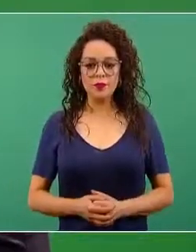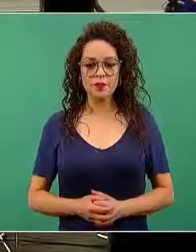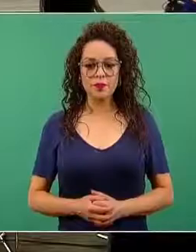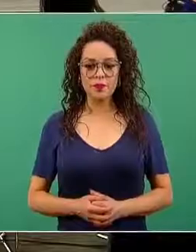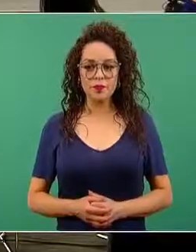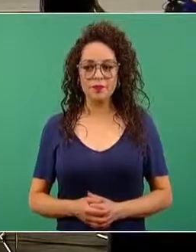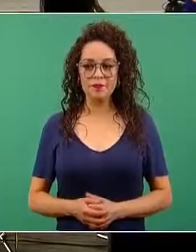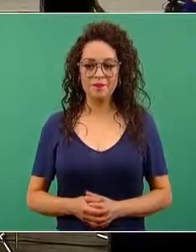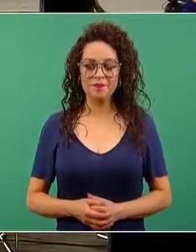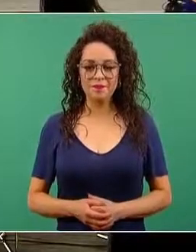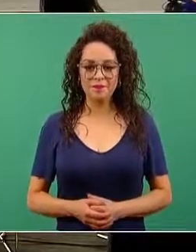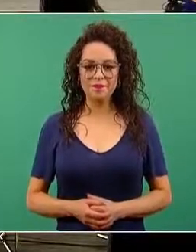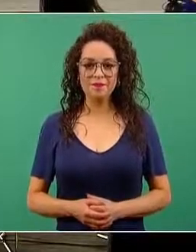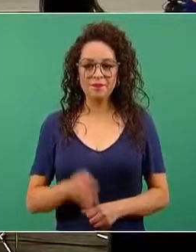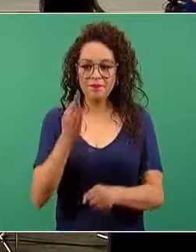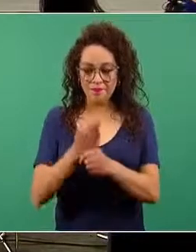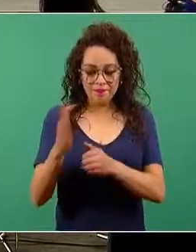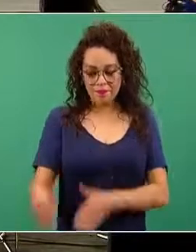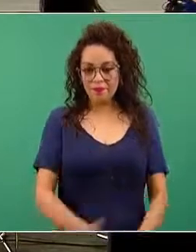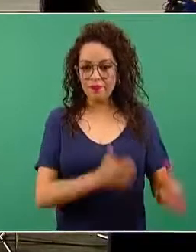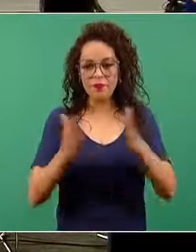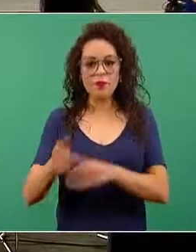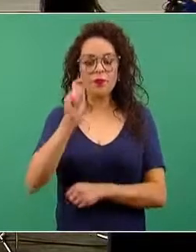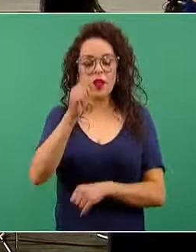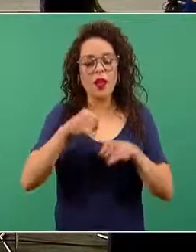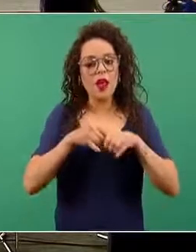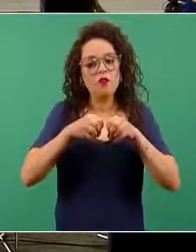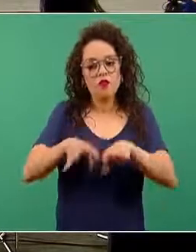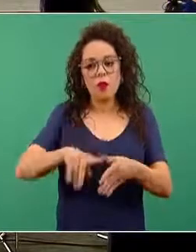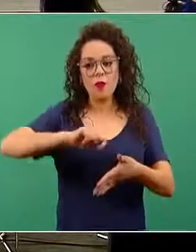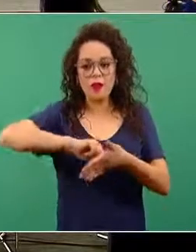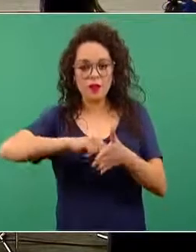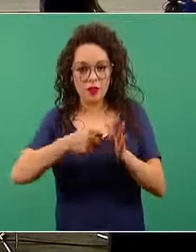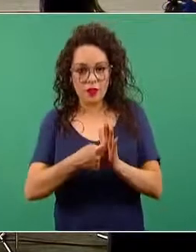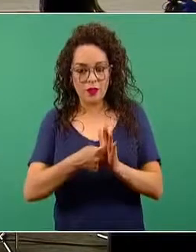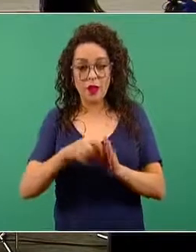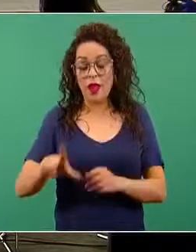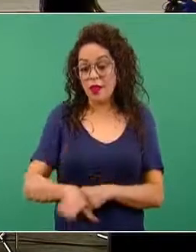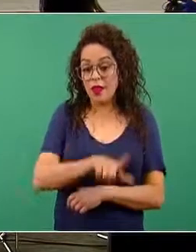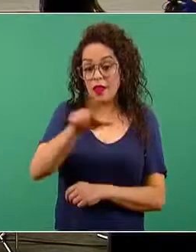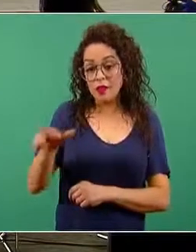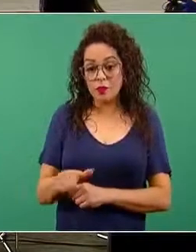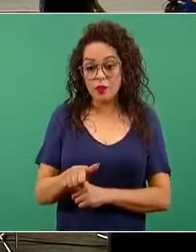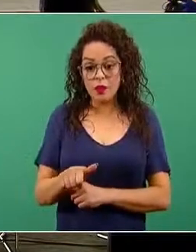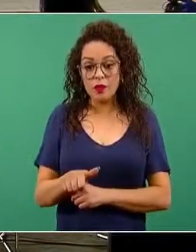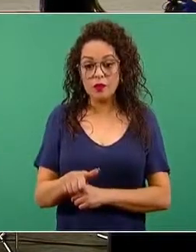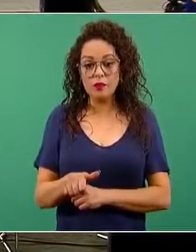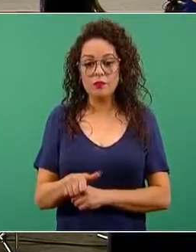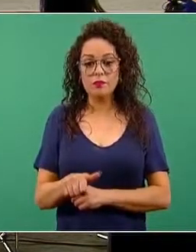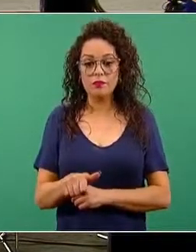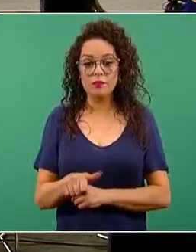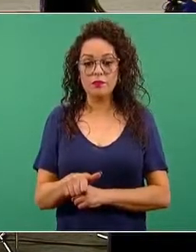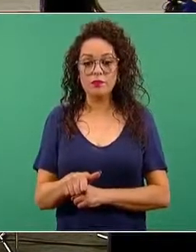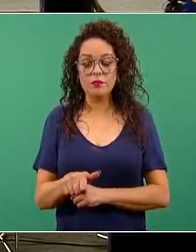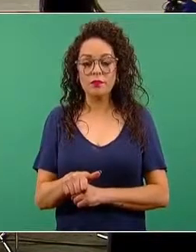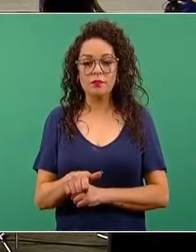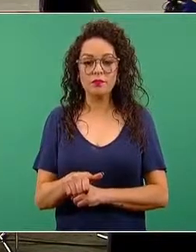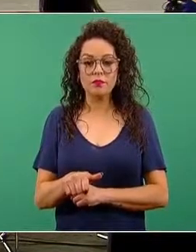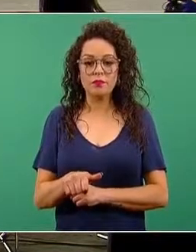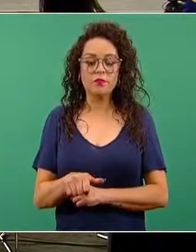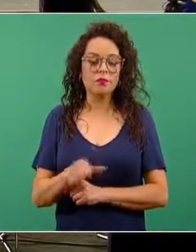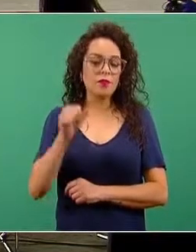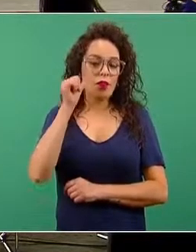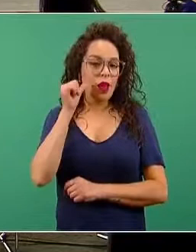Vamos a pasar al informe técnico y posteriormente, vía remota, como